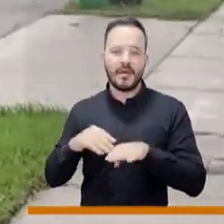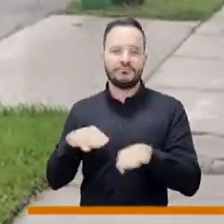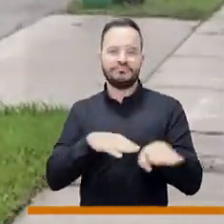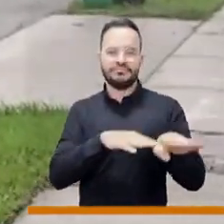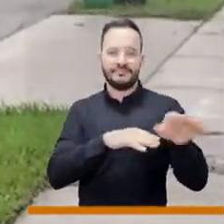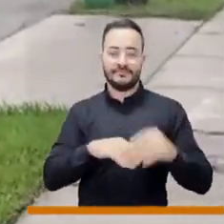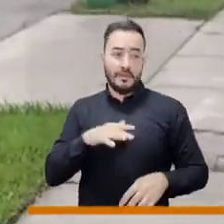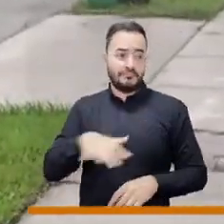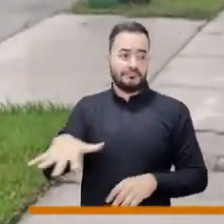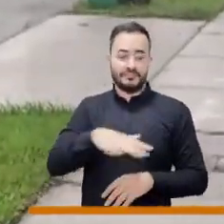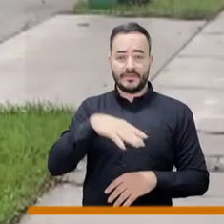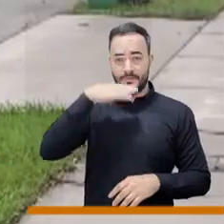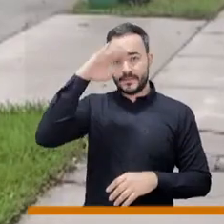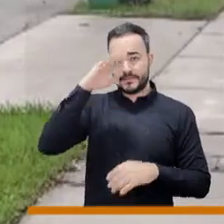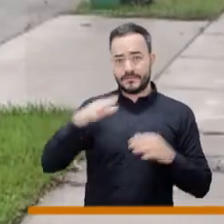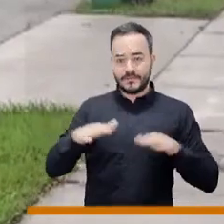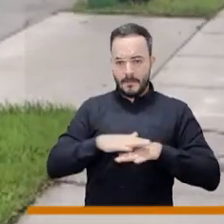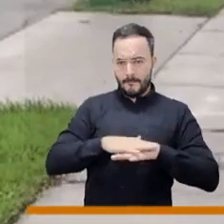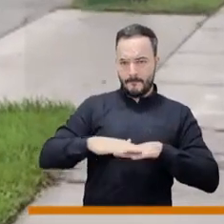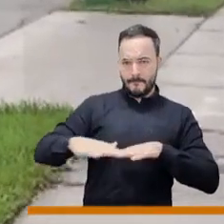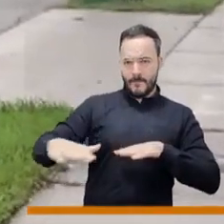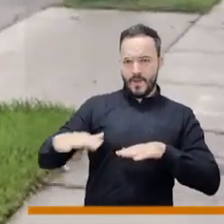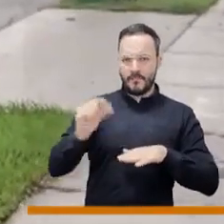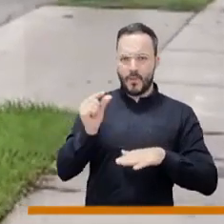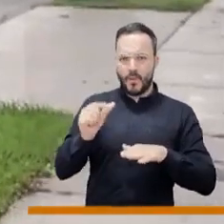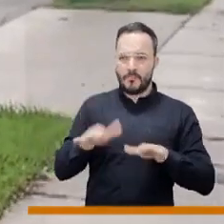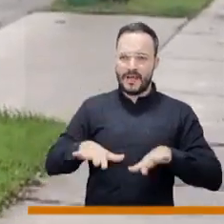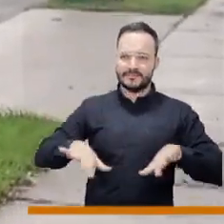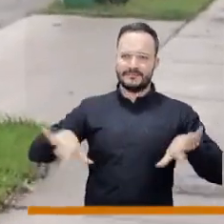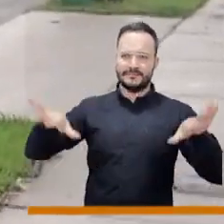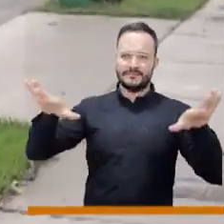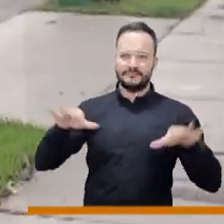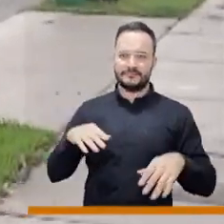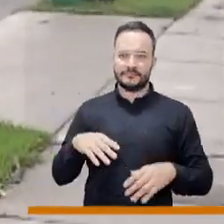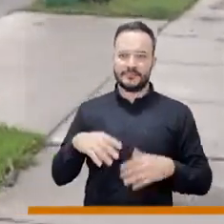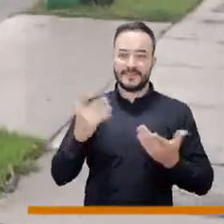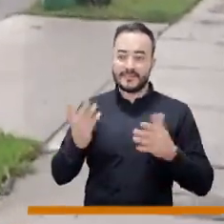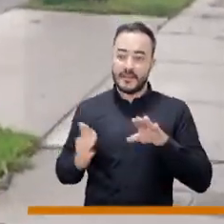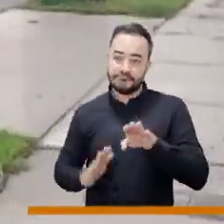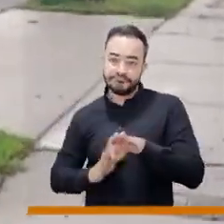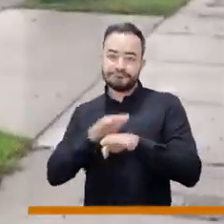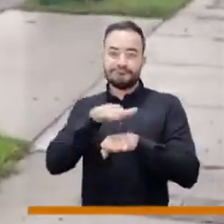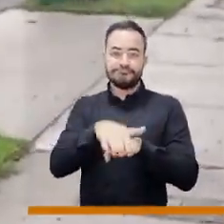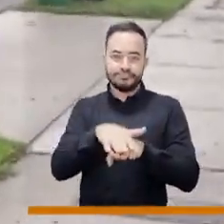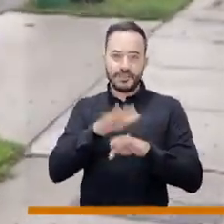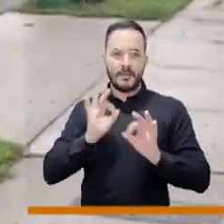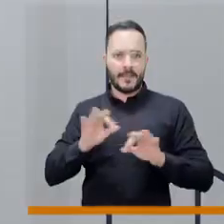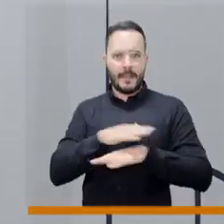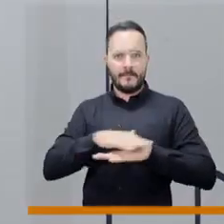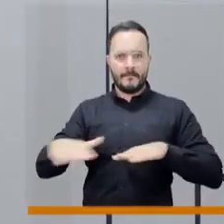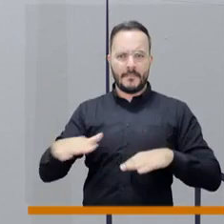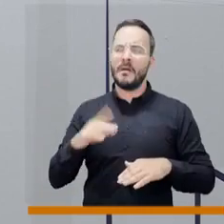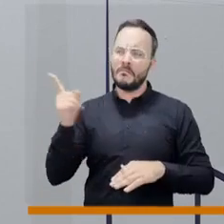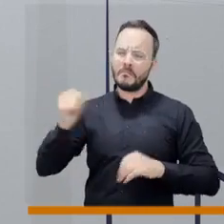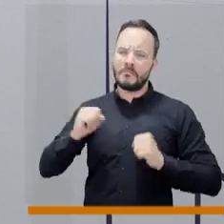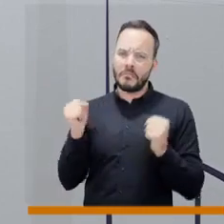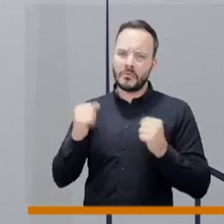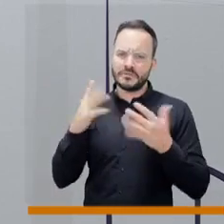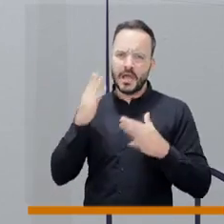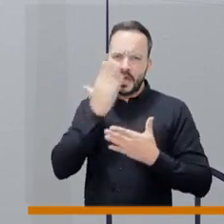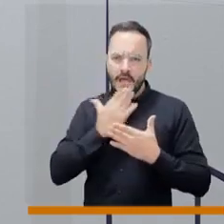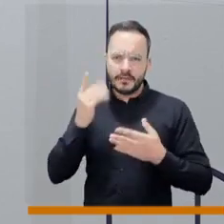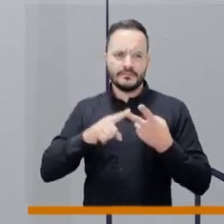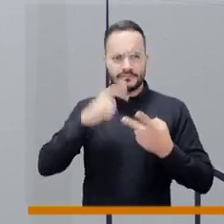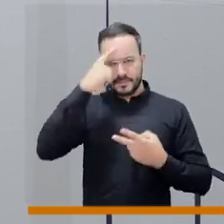nosotros vivimos en un valle, la parte plana de la ciudad es poca y el cargue lateral se da para las partes planas. Se han tenido pilotos en Bogotá, en